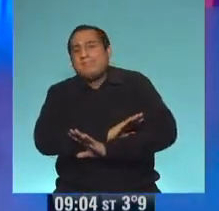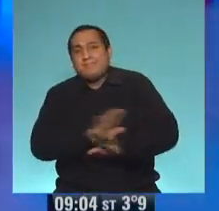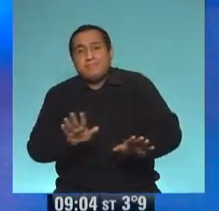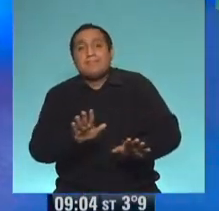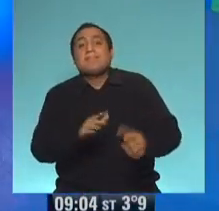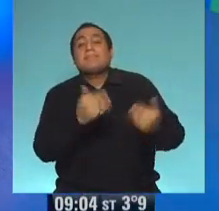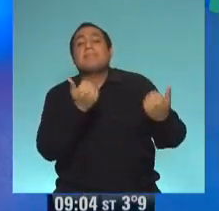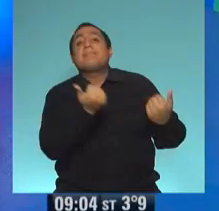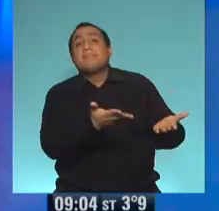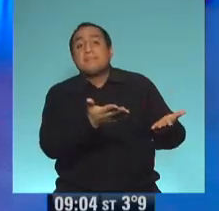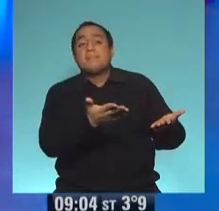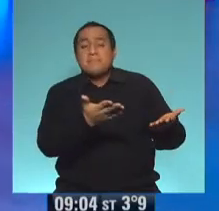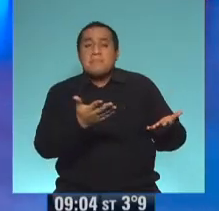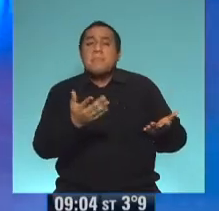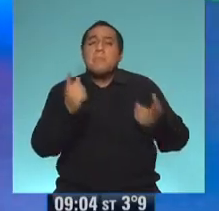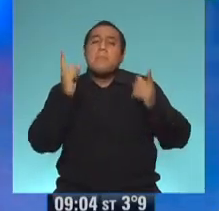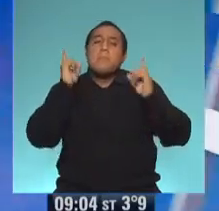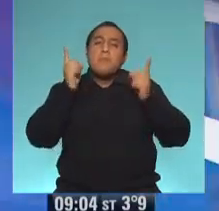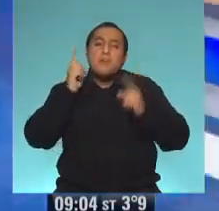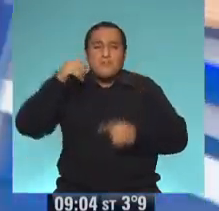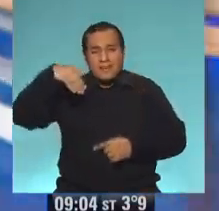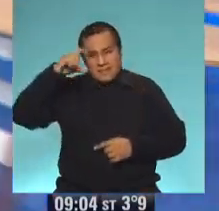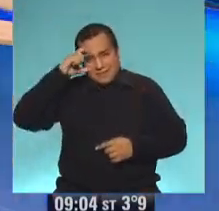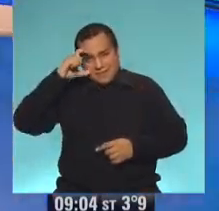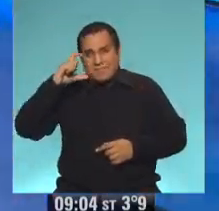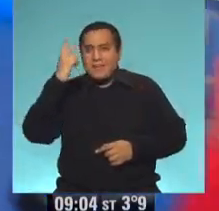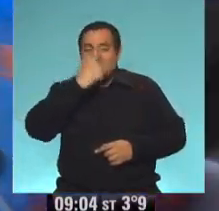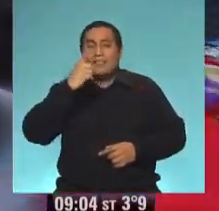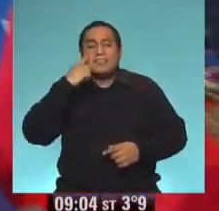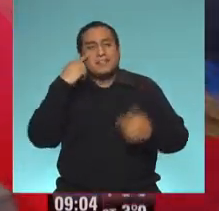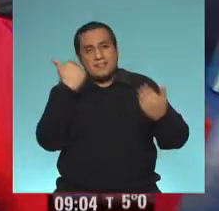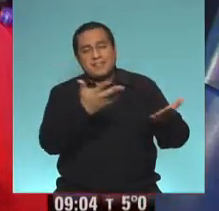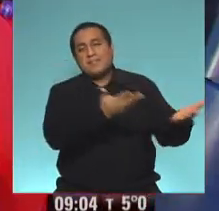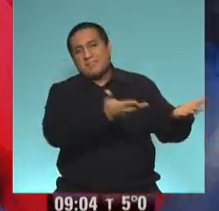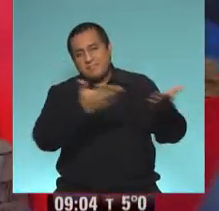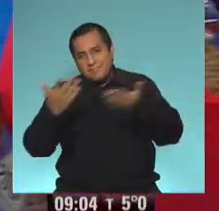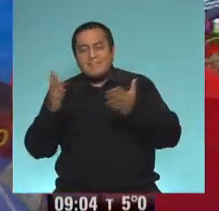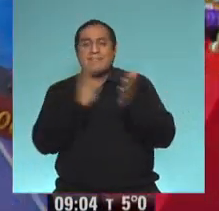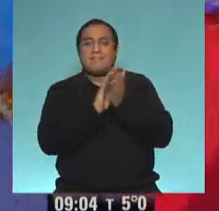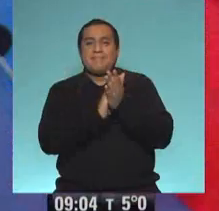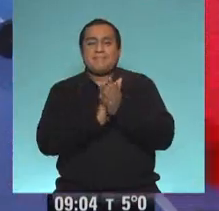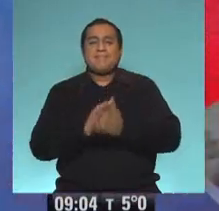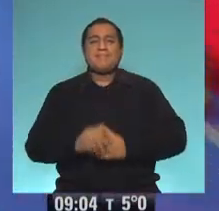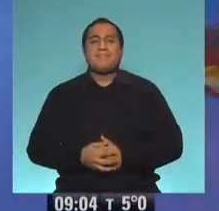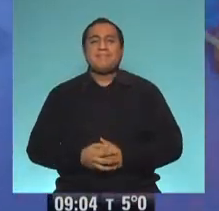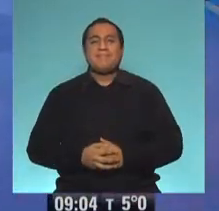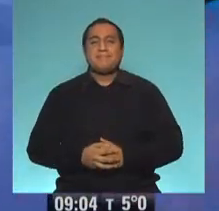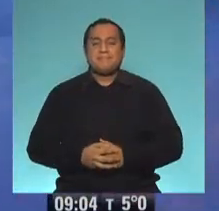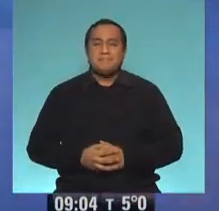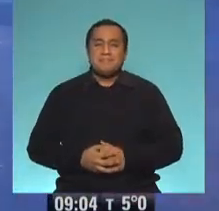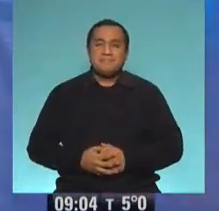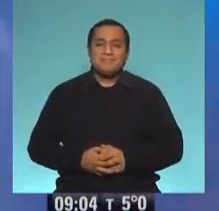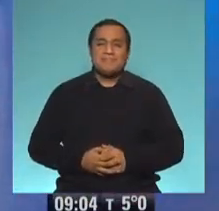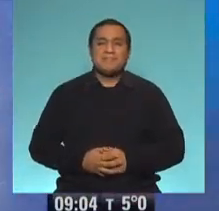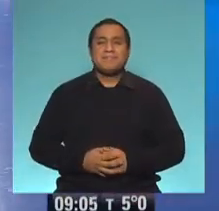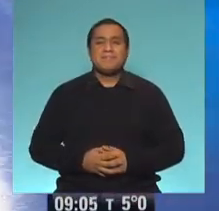La más buena con ustedes. Ella es, sí, la señor Mechi. Fuerte ese aplauso para ella. El pie de